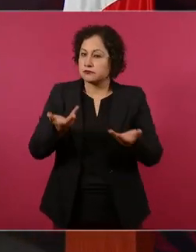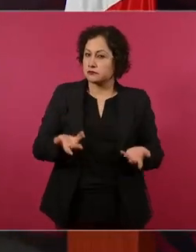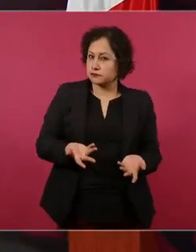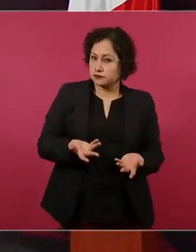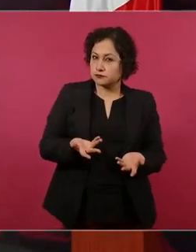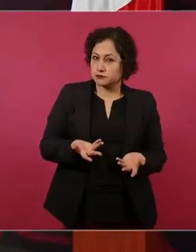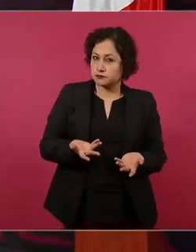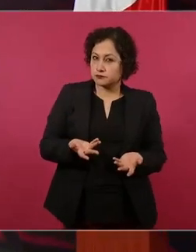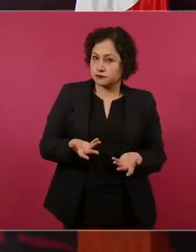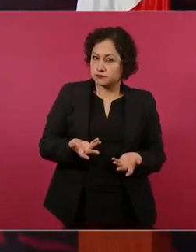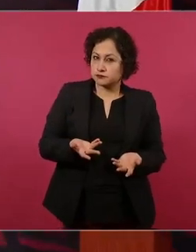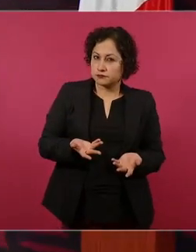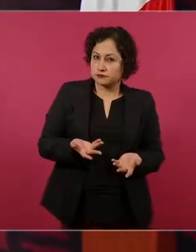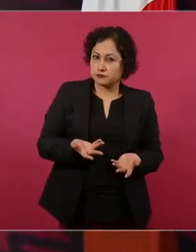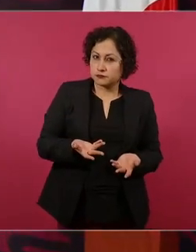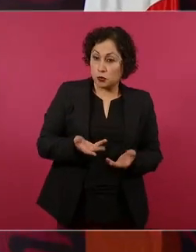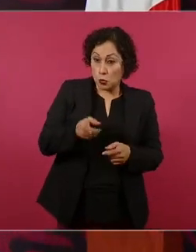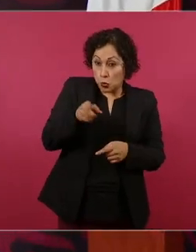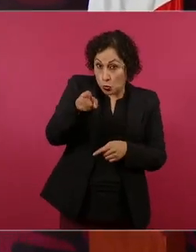ni siquiera